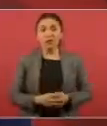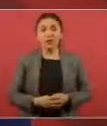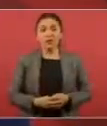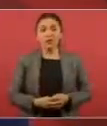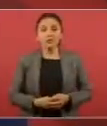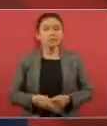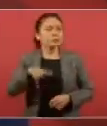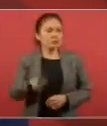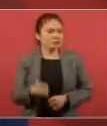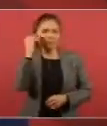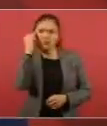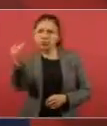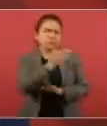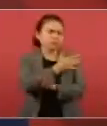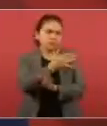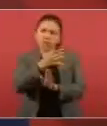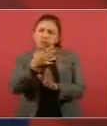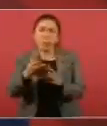Durante mucho tiempo